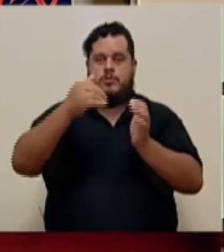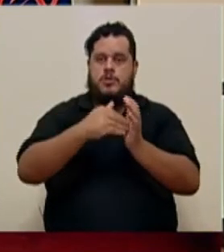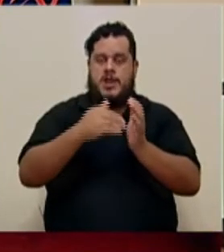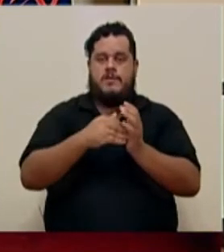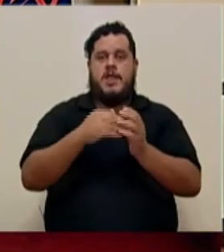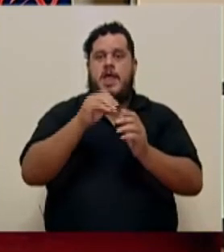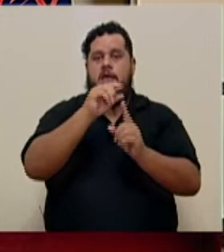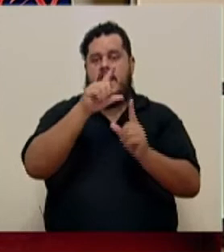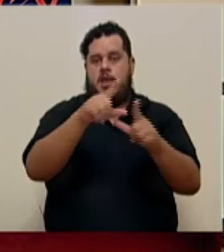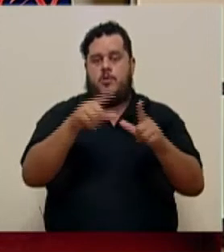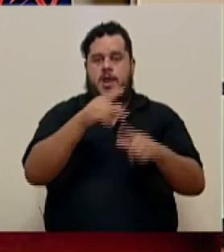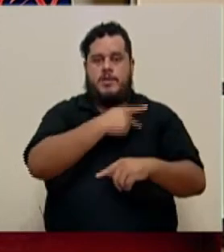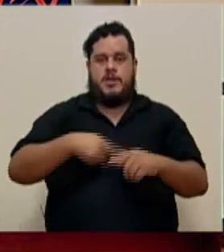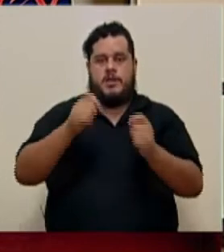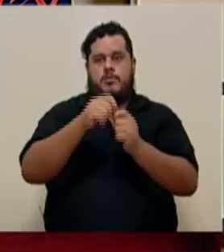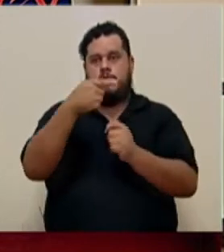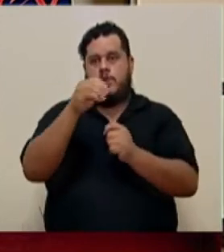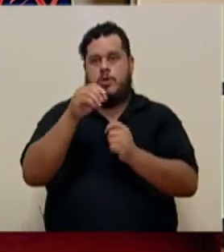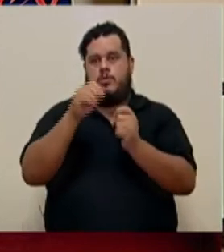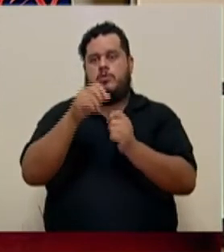nuevamente el sitio